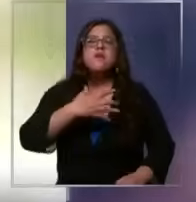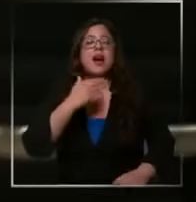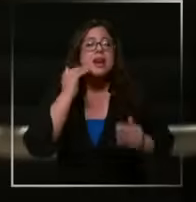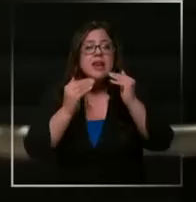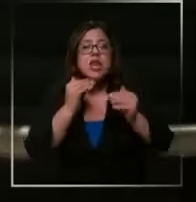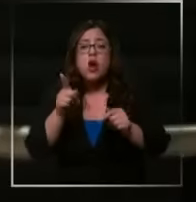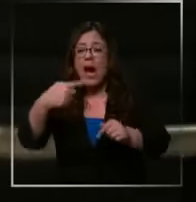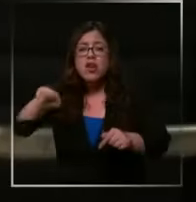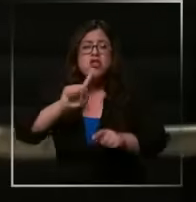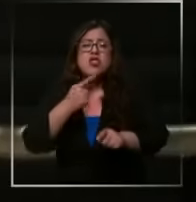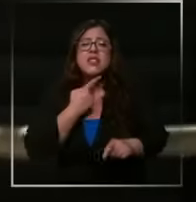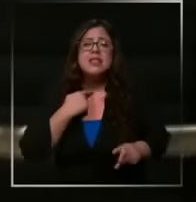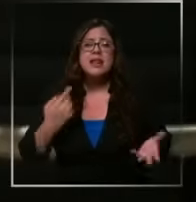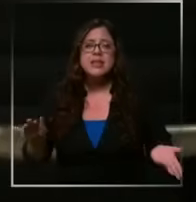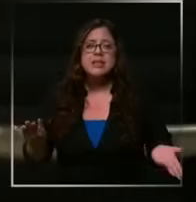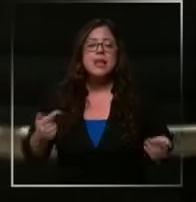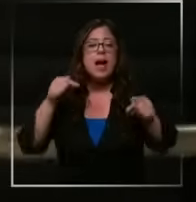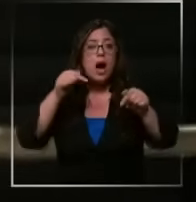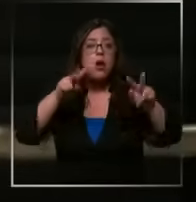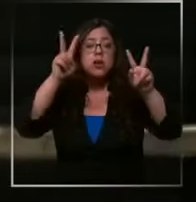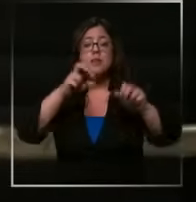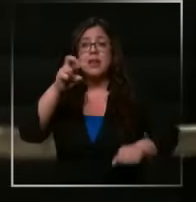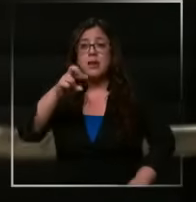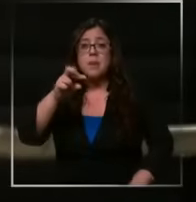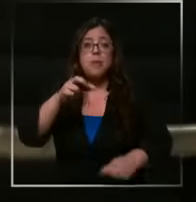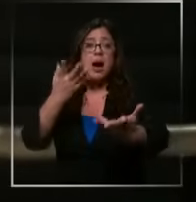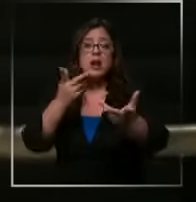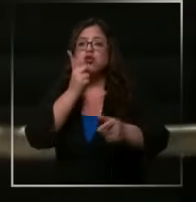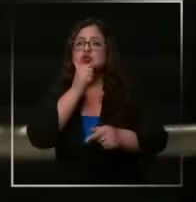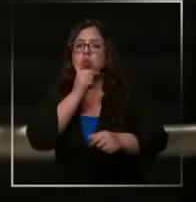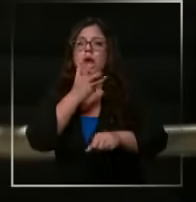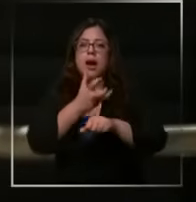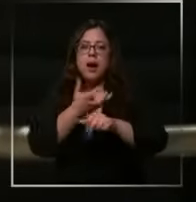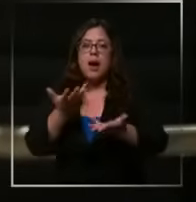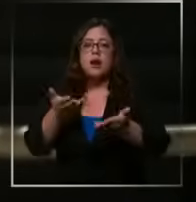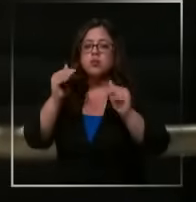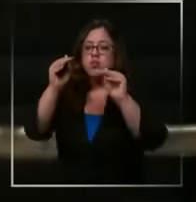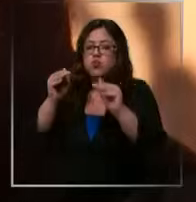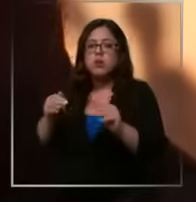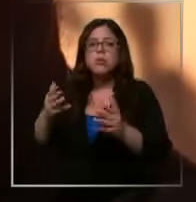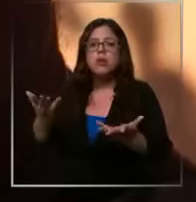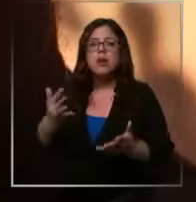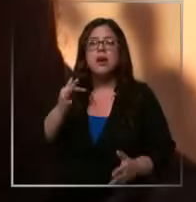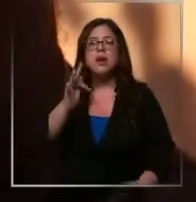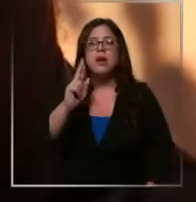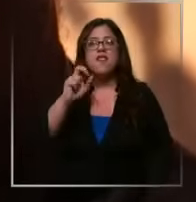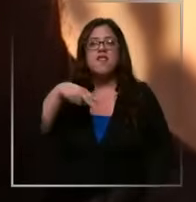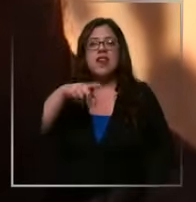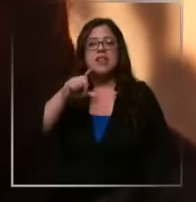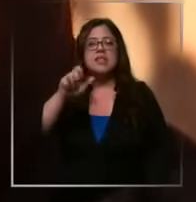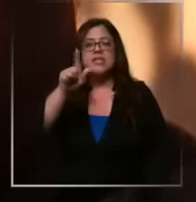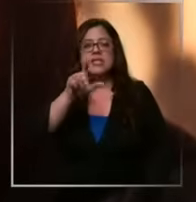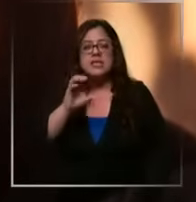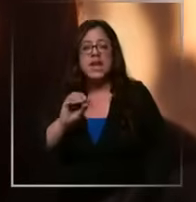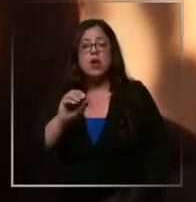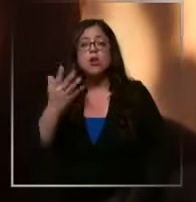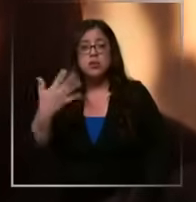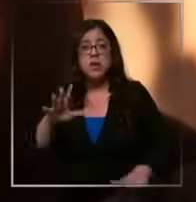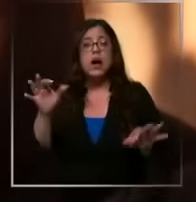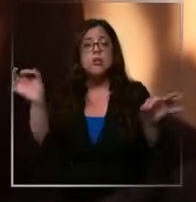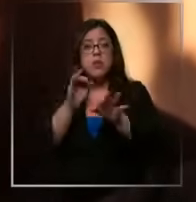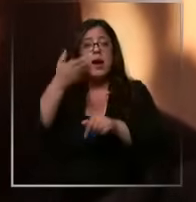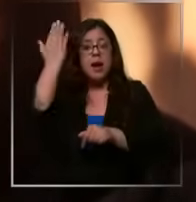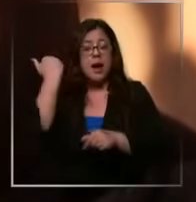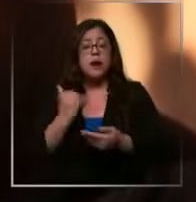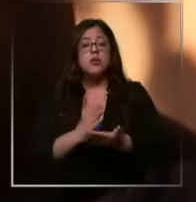interesa. Por ahora el camino de este padre es incierto y por esto mismo ha pasado Francesco Fornarelli, de quien les hablamos en